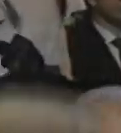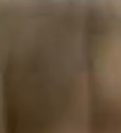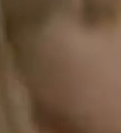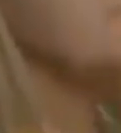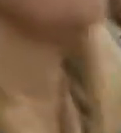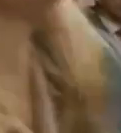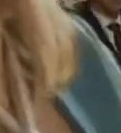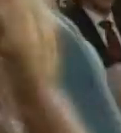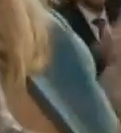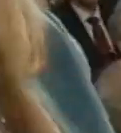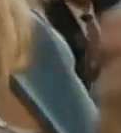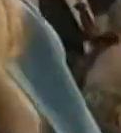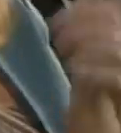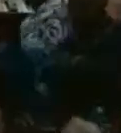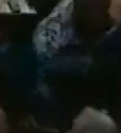¡Gracias!